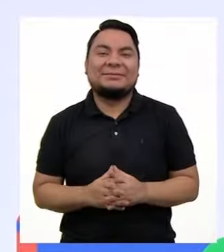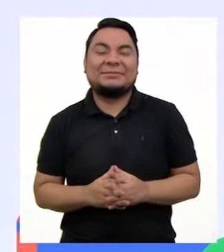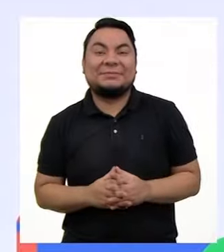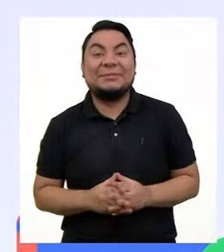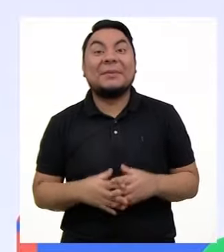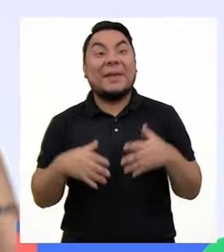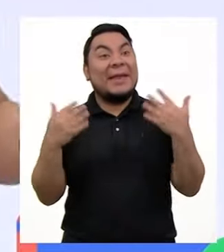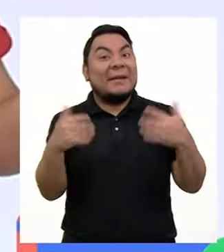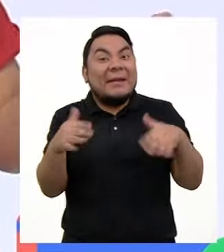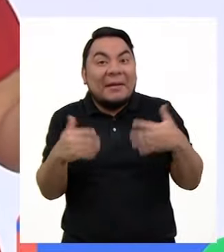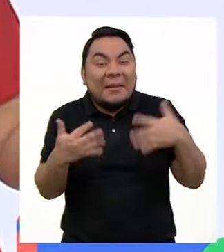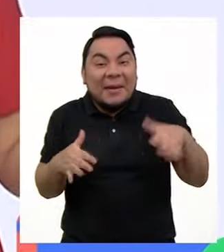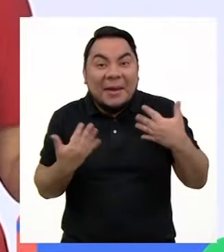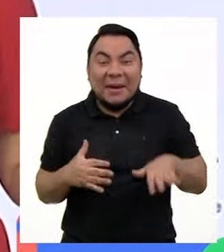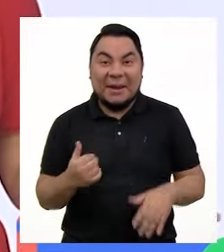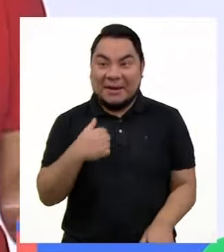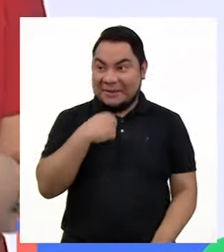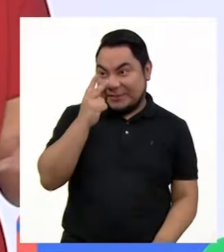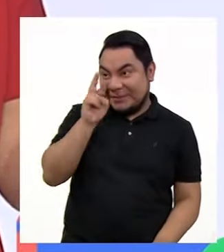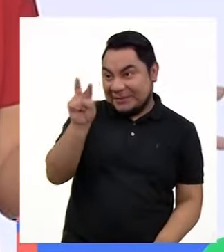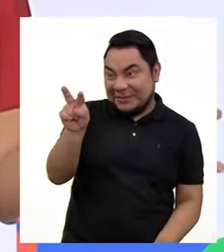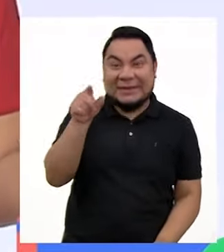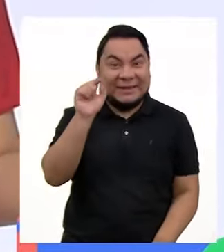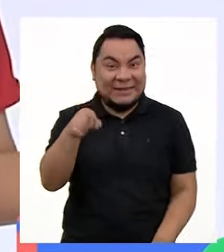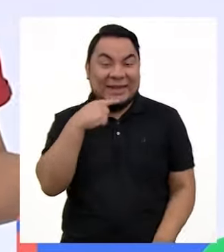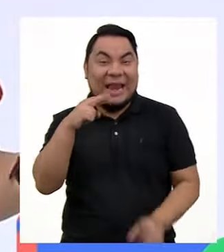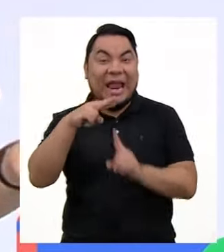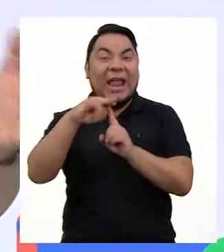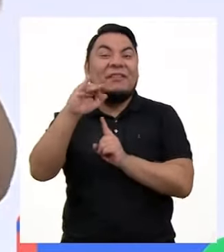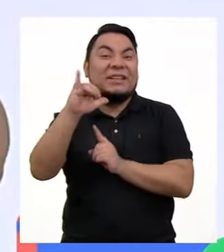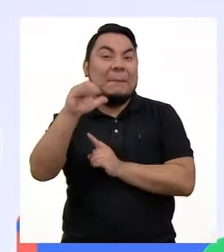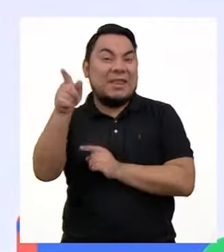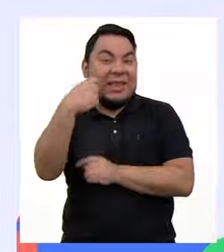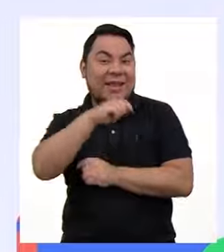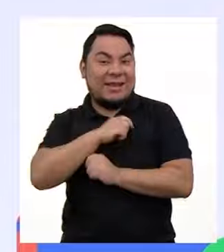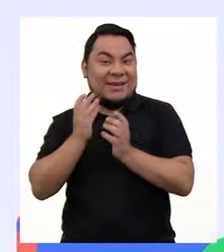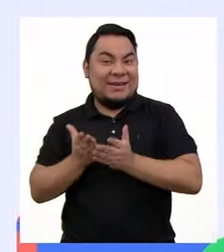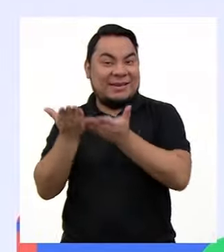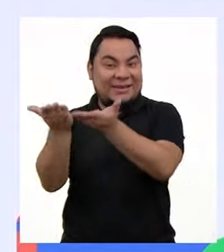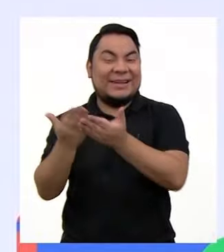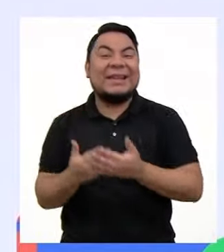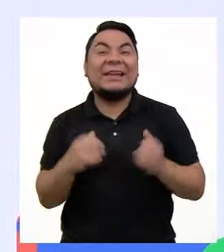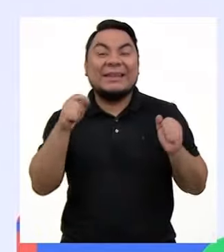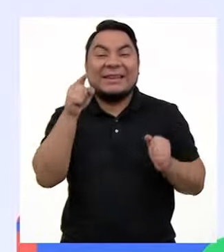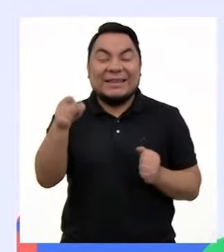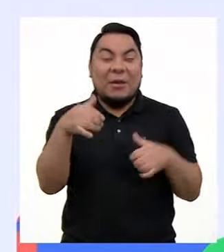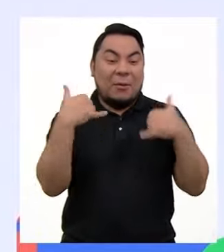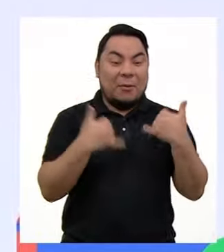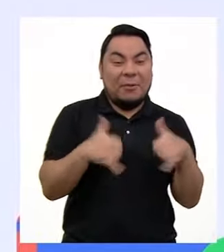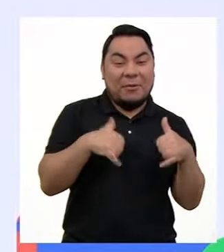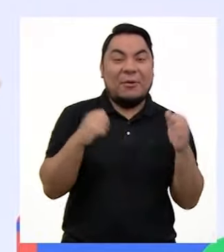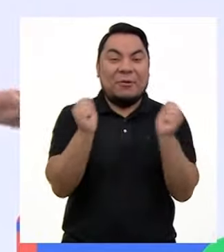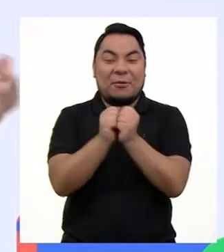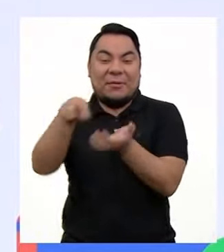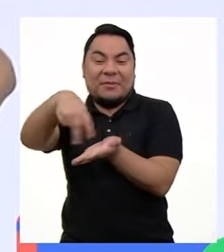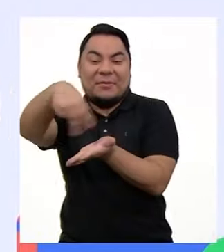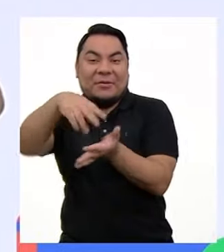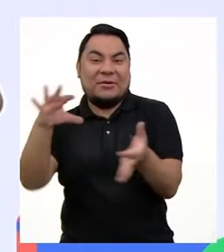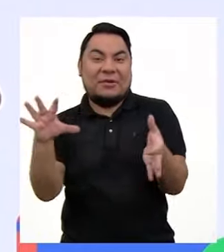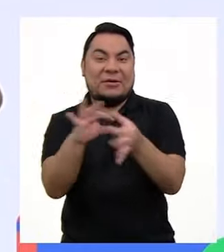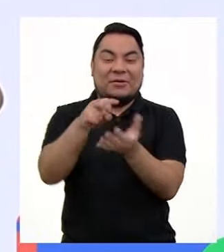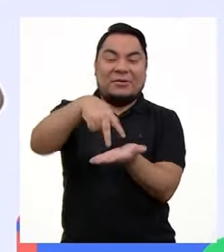Vaya, vaya, estuve viendo lo que hicieron con Fatimilla la Morosilla. Aquí han mezclado el juego con el baile y